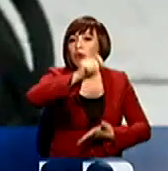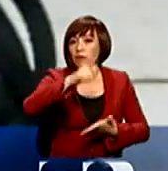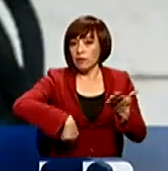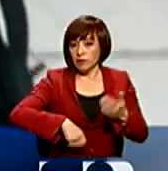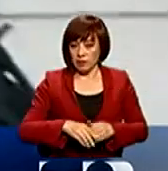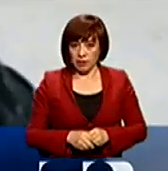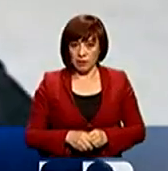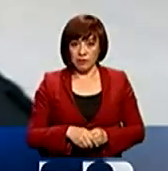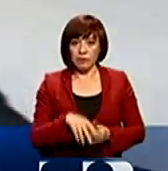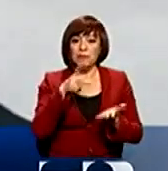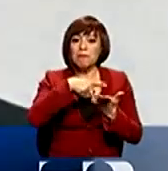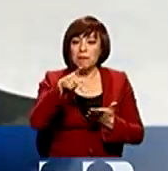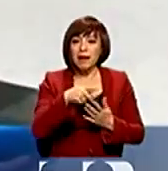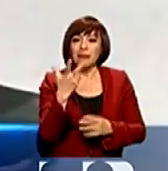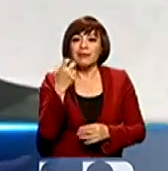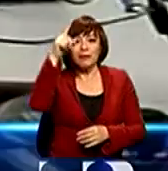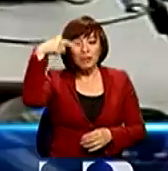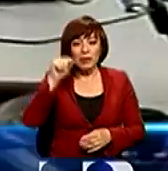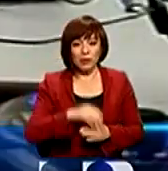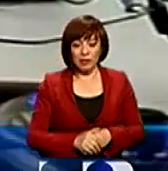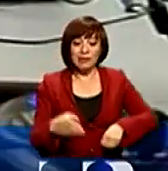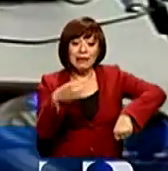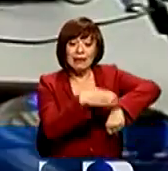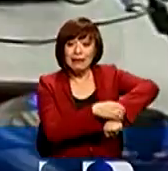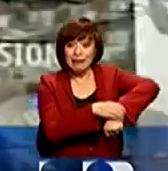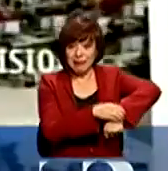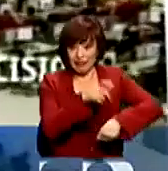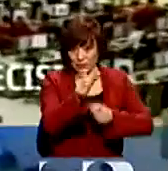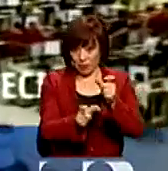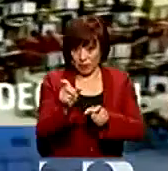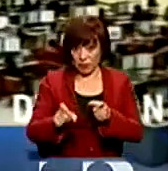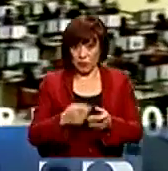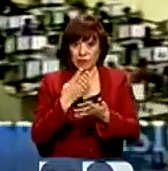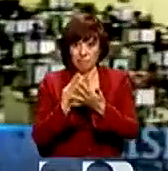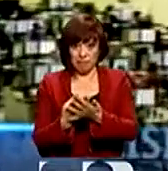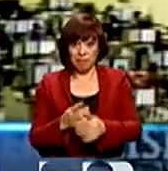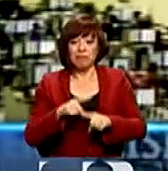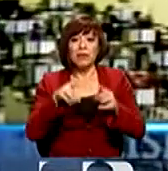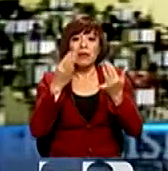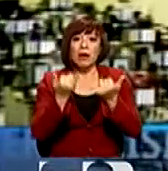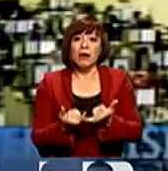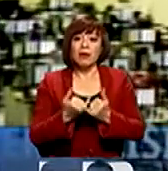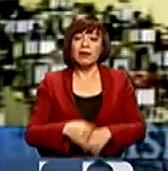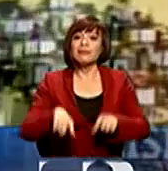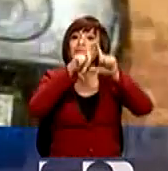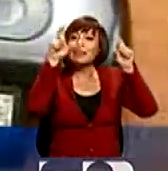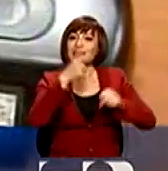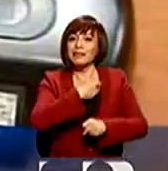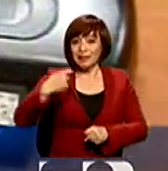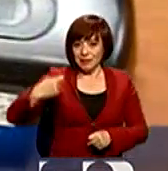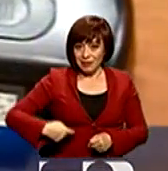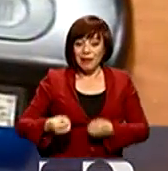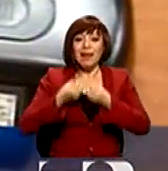los grilletes electrónicos, está el sistema del EQ911. La empresa china National Electronics proporcionó el software